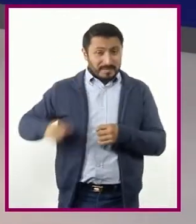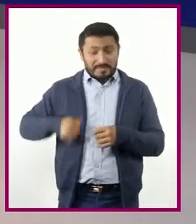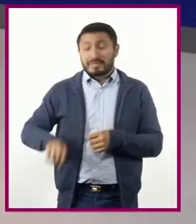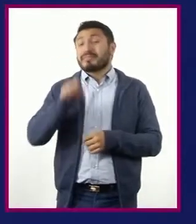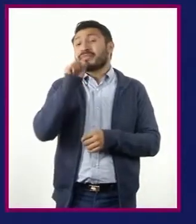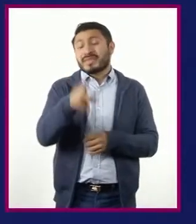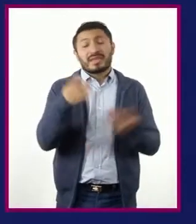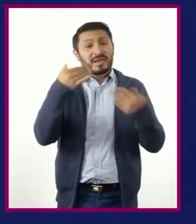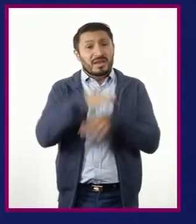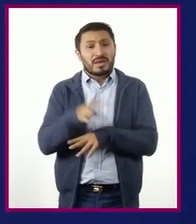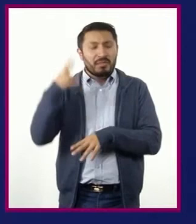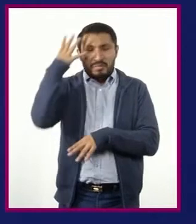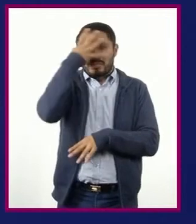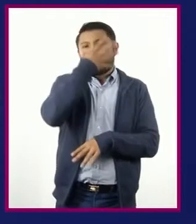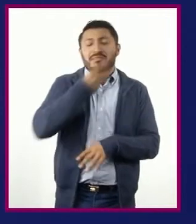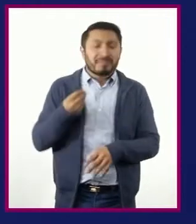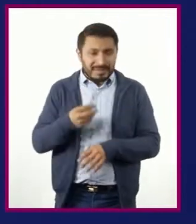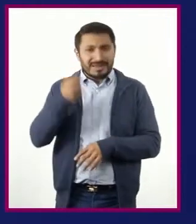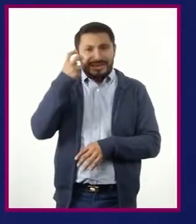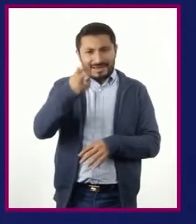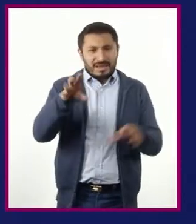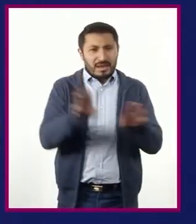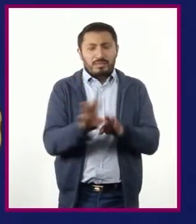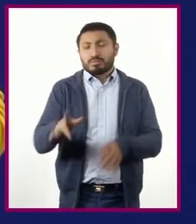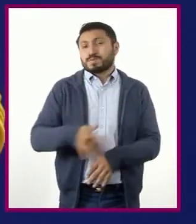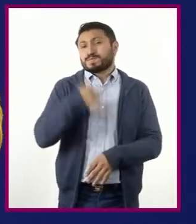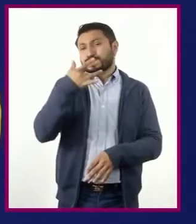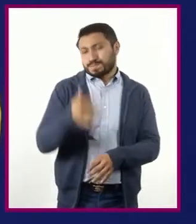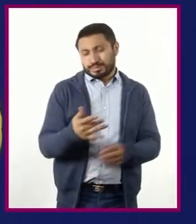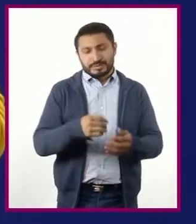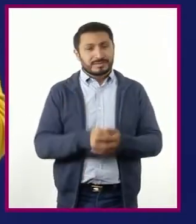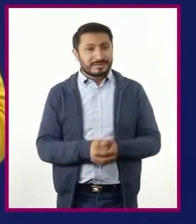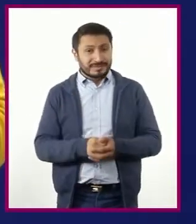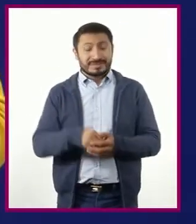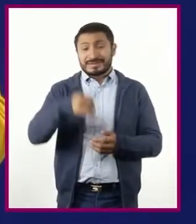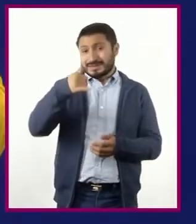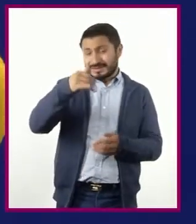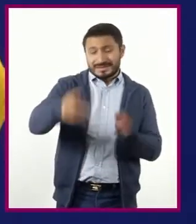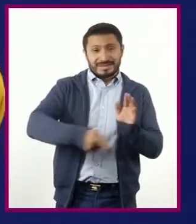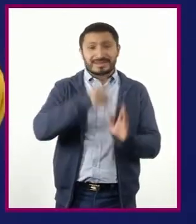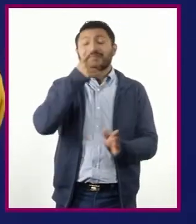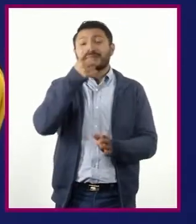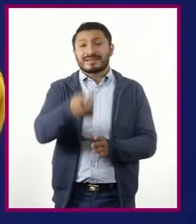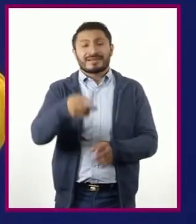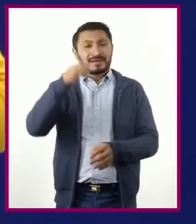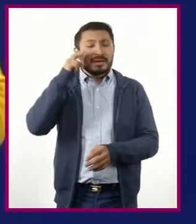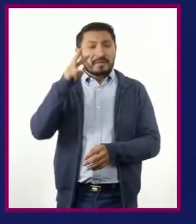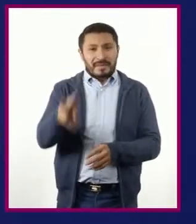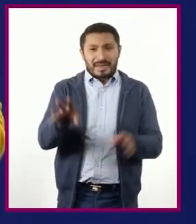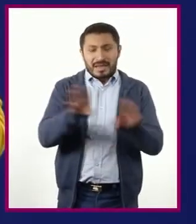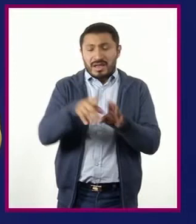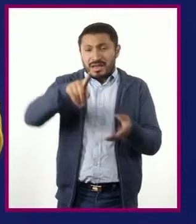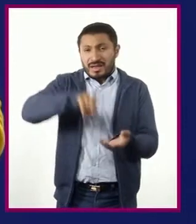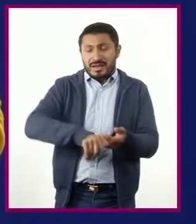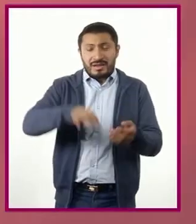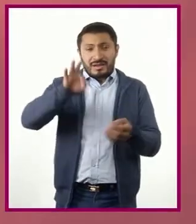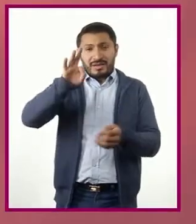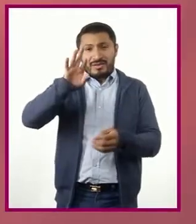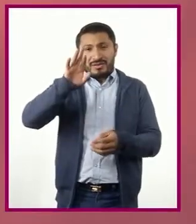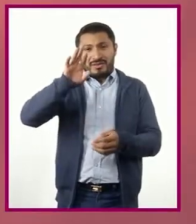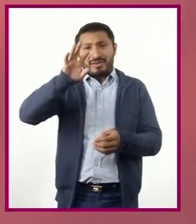habla acerca de la belleza, que fue lo que lo enamoró. Y de nuevo se menciona la mirada en el fragmento de